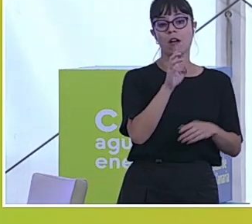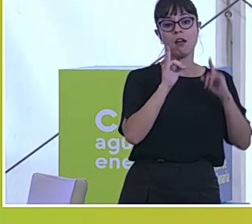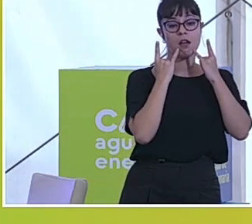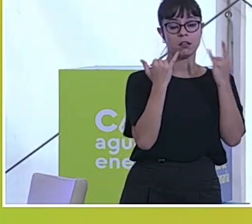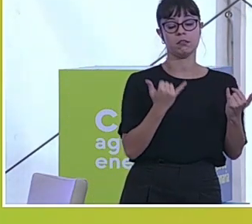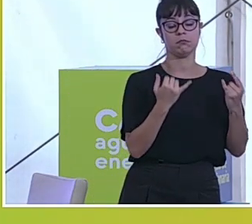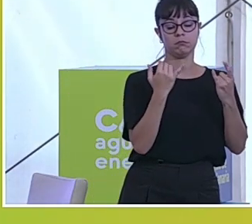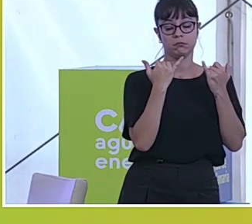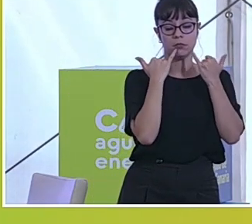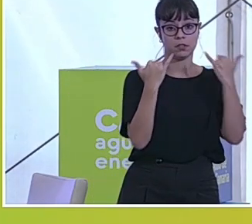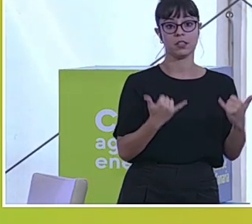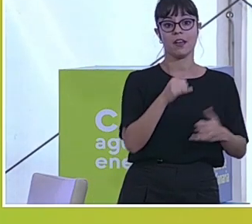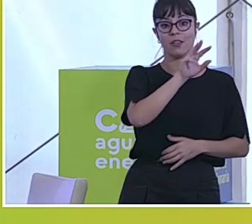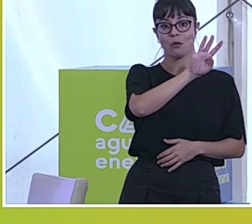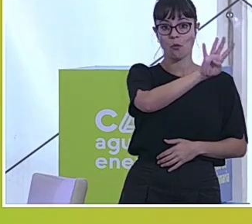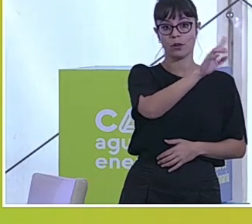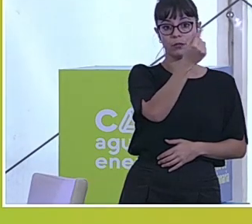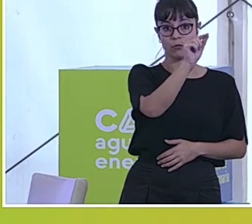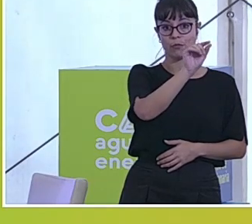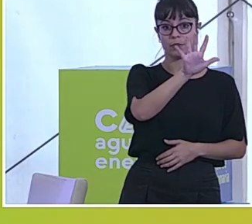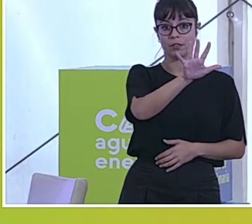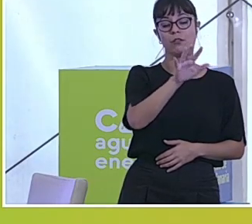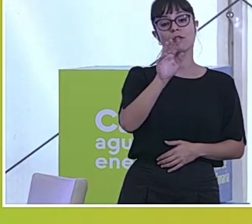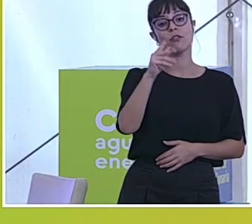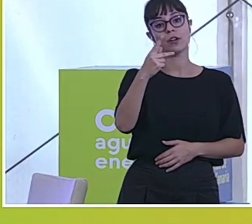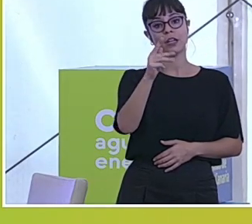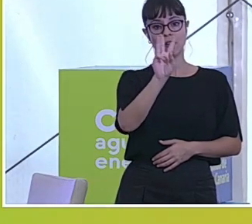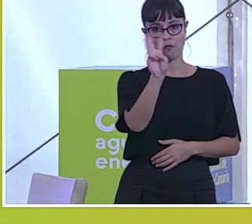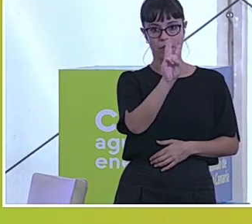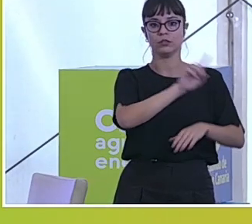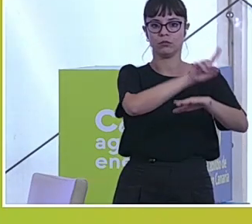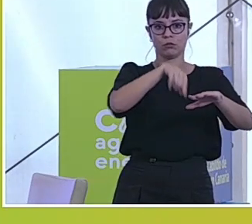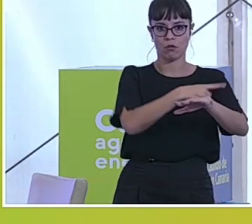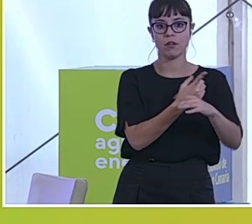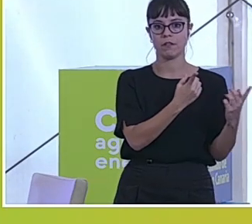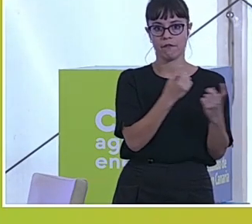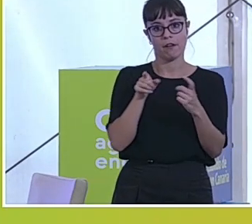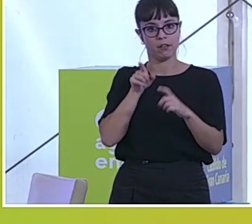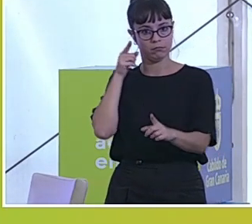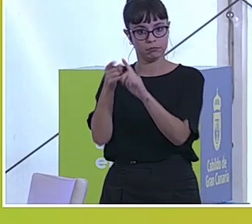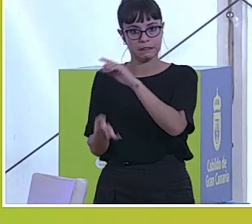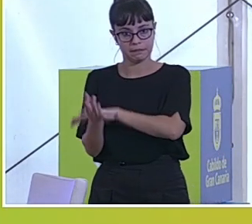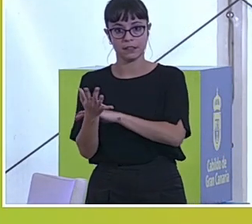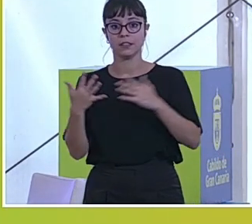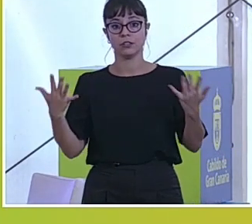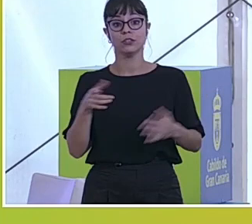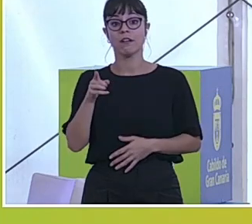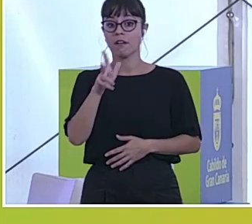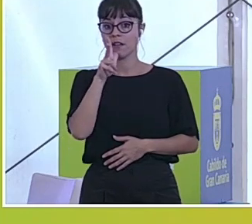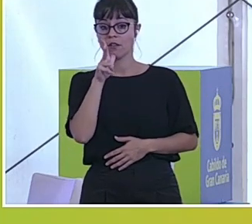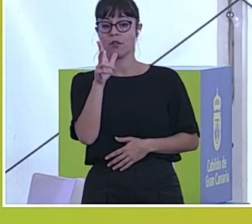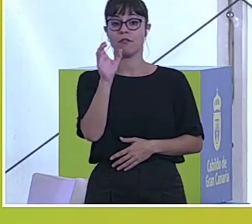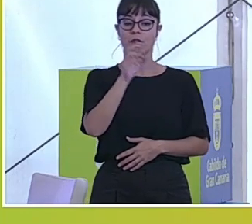¿vale? Y en el proceso de la producción del hidrógeno, te separa el hidrógeno del oxígeno, lo que